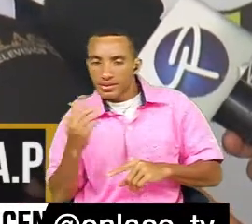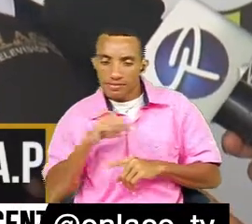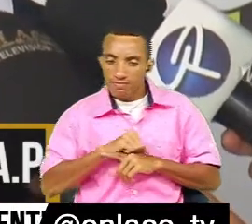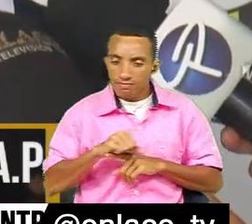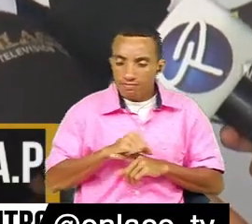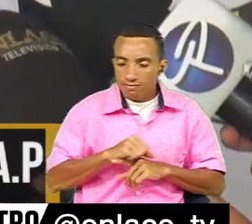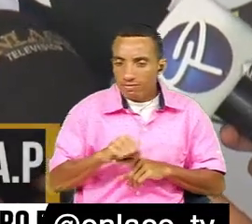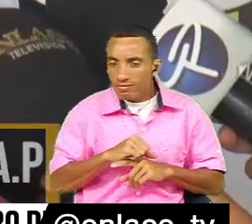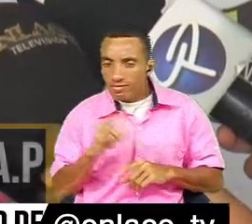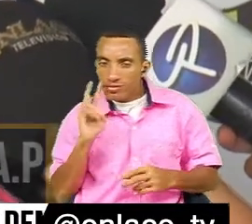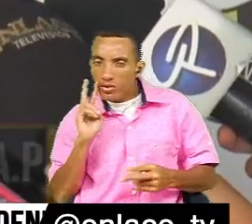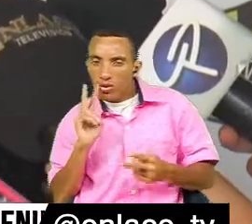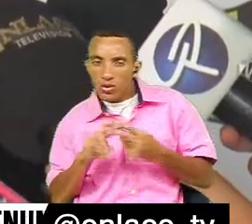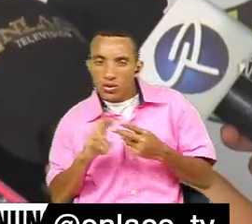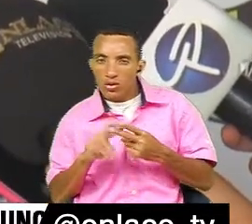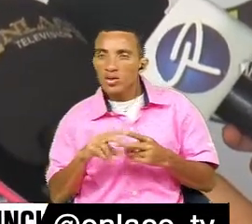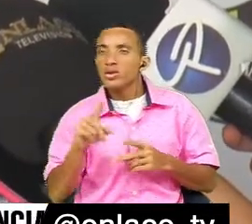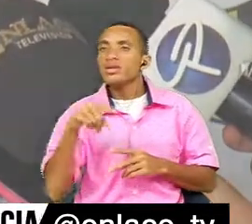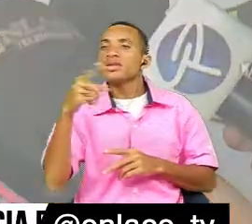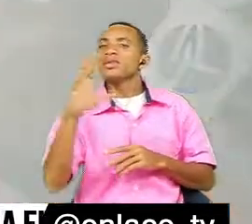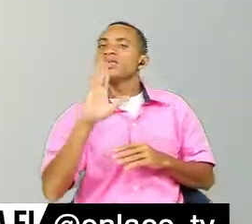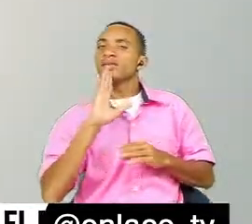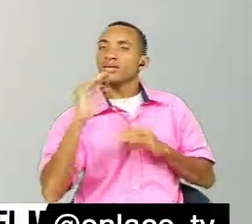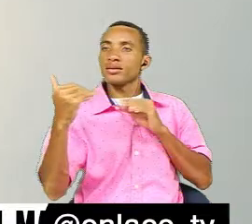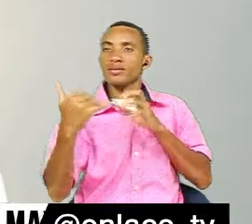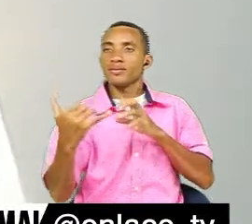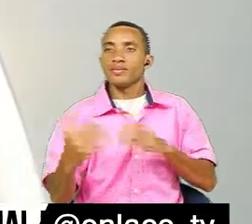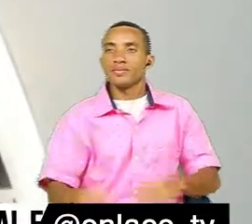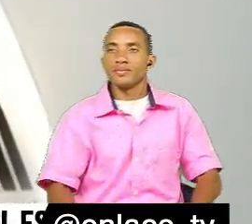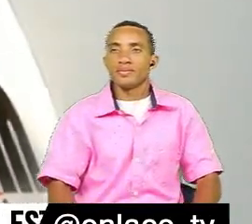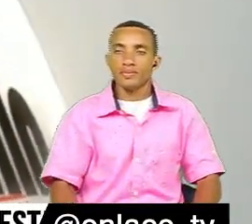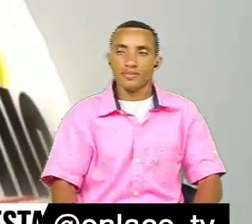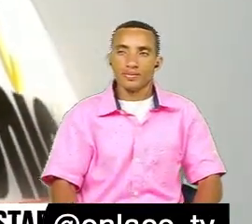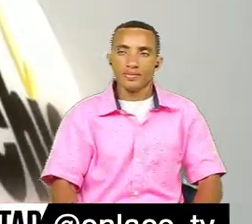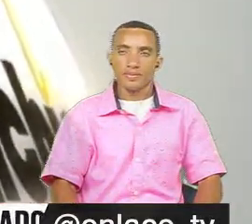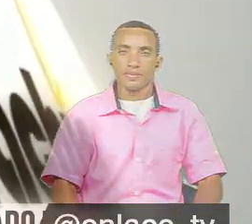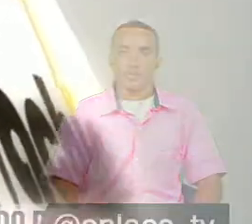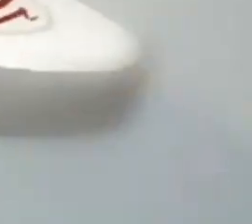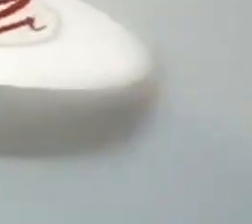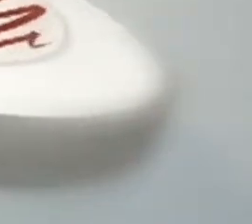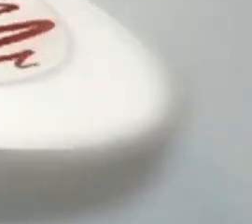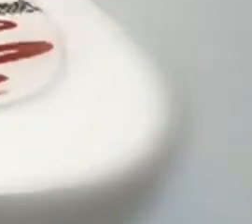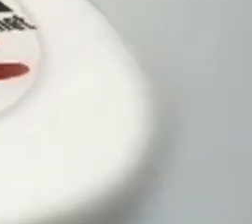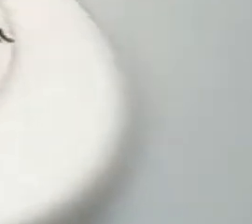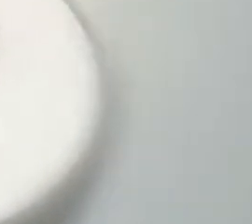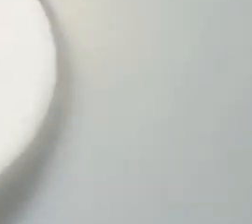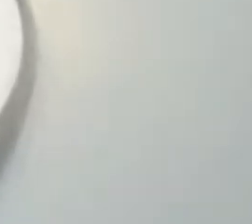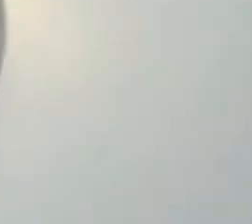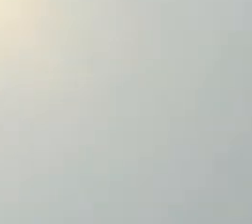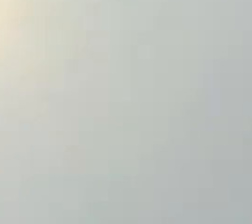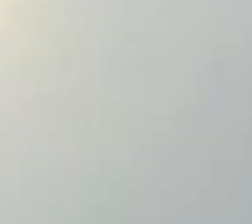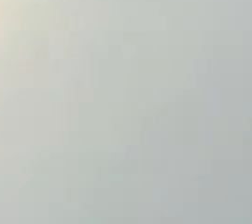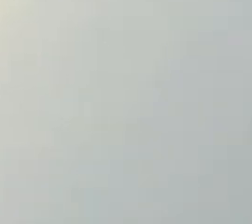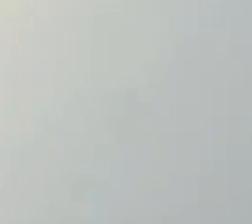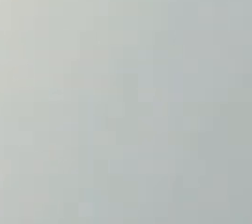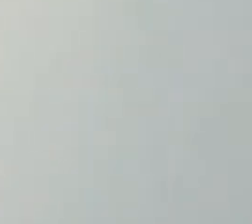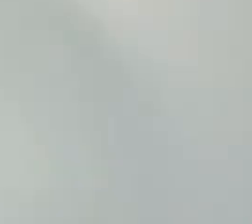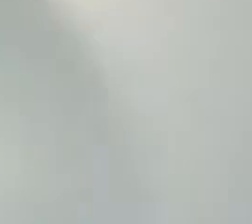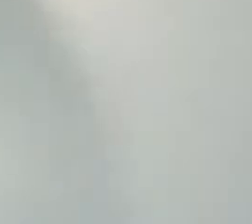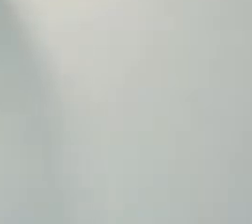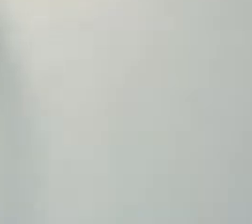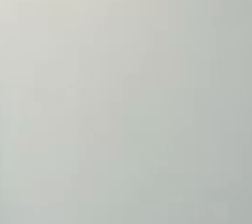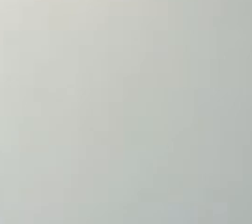va conociendo más el adversario. Hasta aquí los deportes, con el patrocinio de Restaurante El Machín Gourmet, ahora en